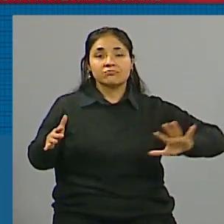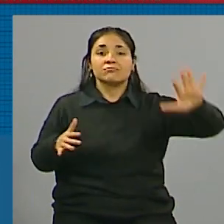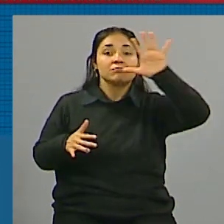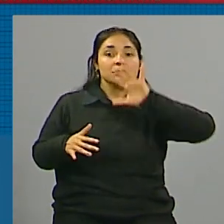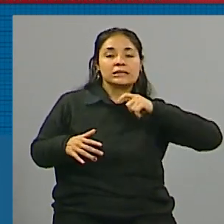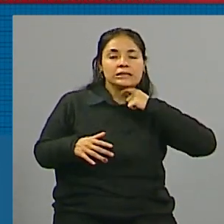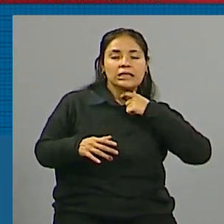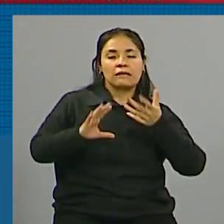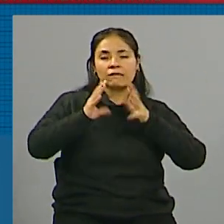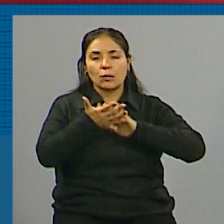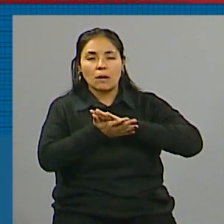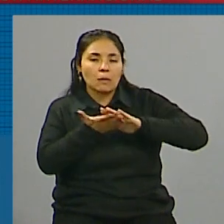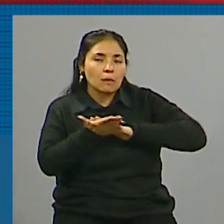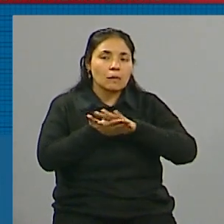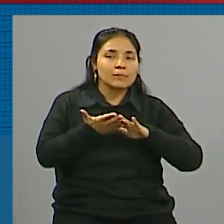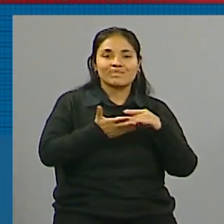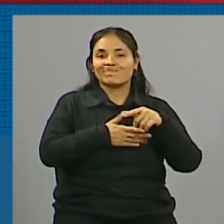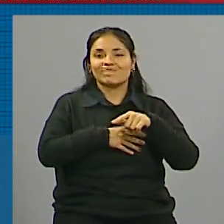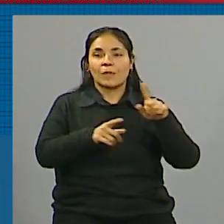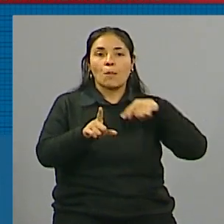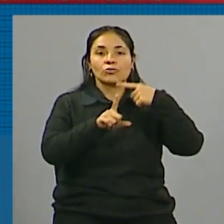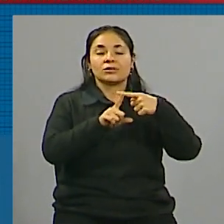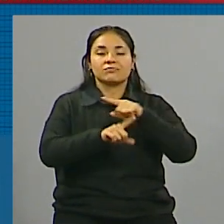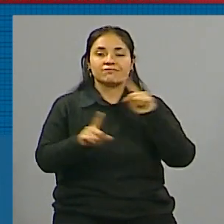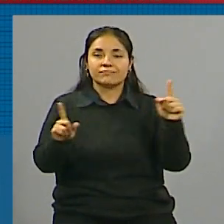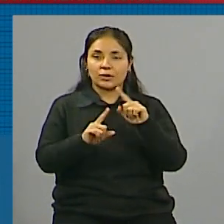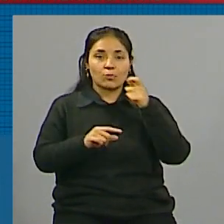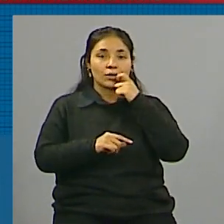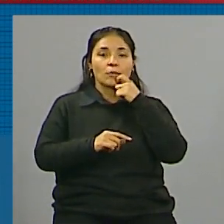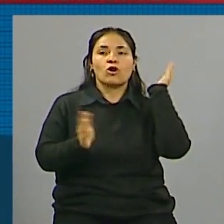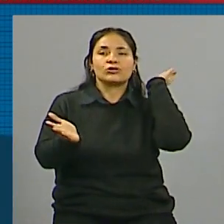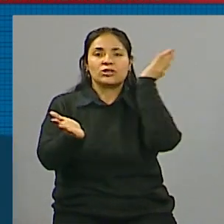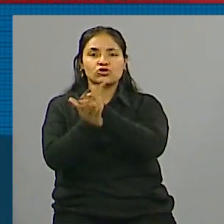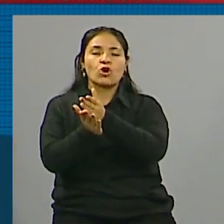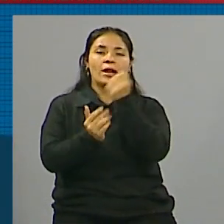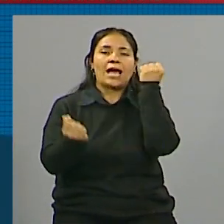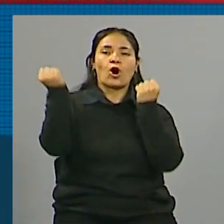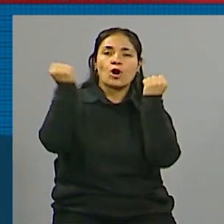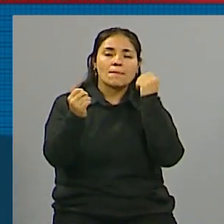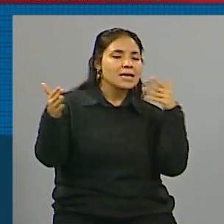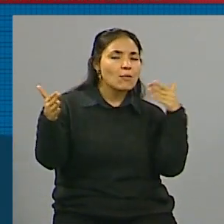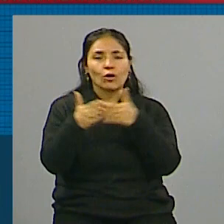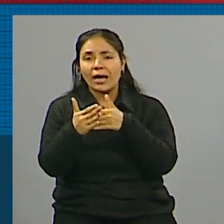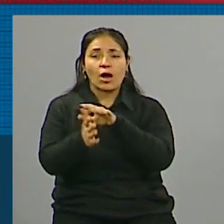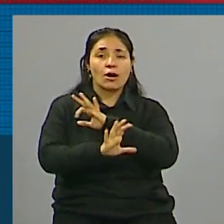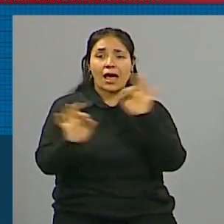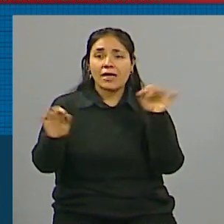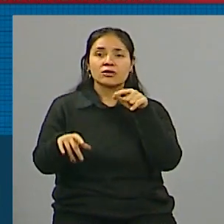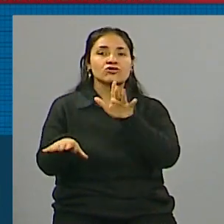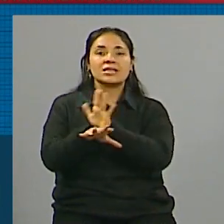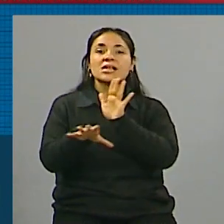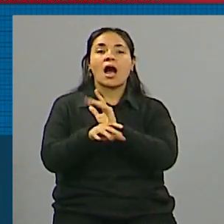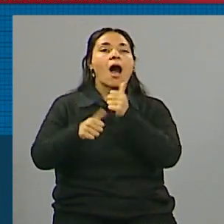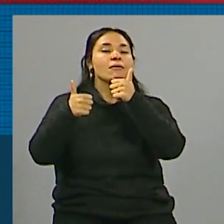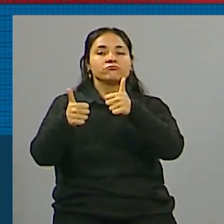resultado, y ahí es a donde hago eje, en que las sanciones y los bloqueos económicos no terminan dando como resultado